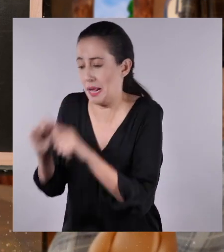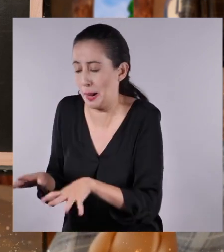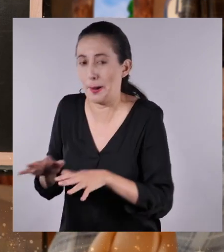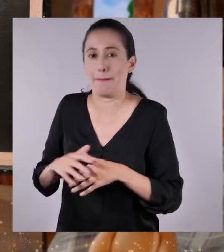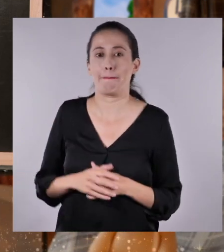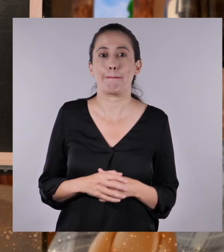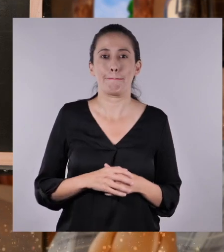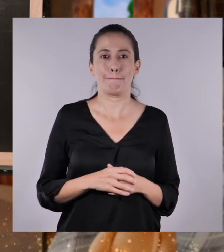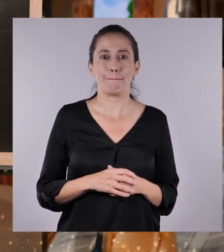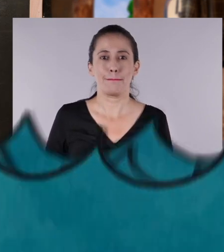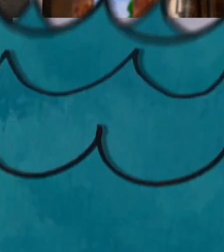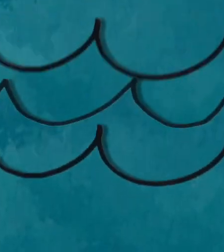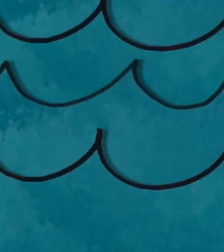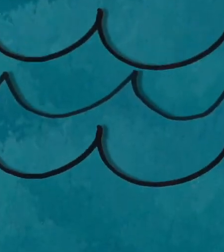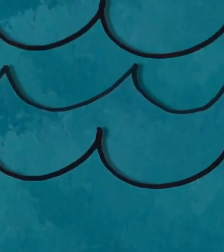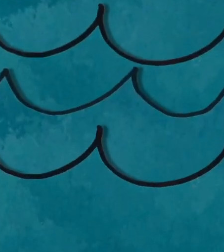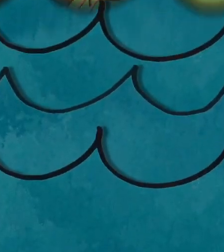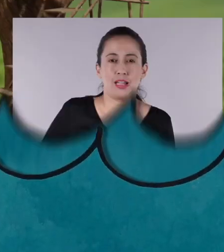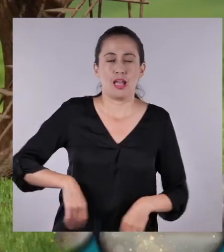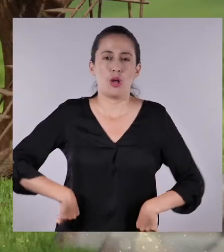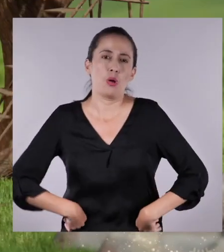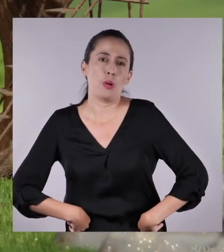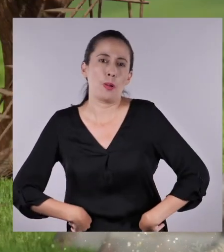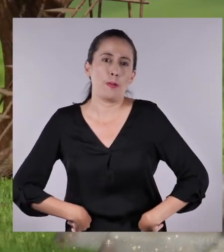dejar la pesita aquí. Quédate aquí, pesita. Ya. Ahora sí.